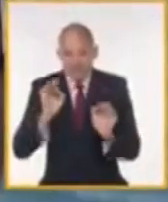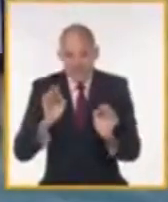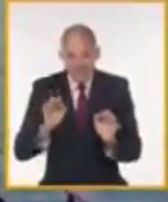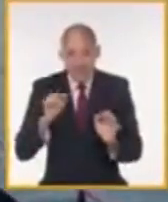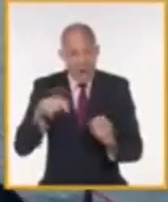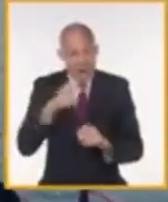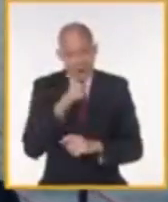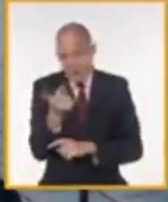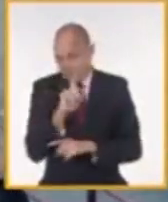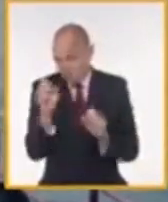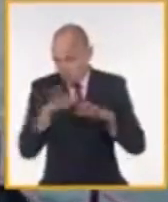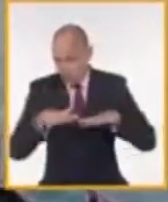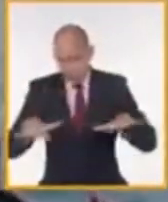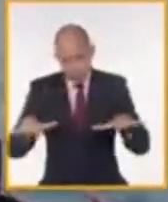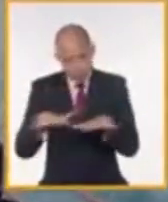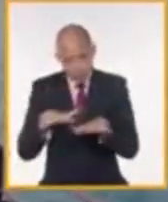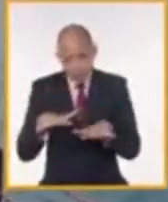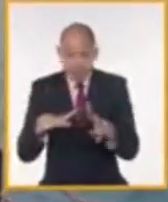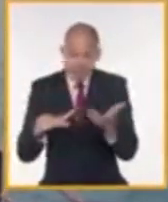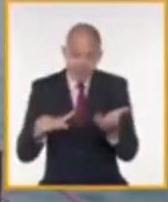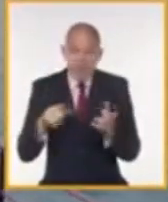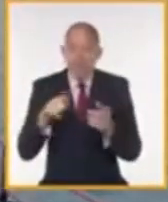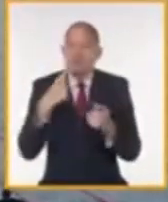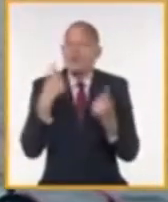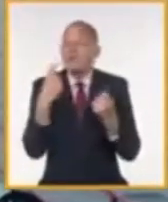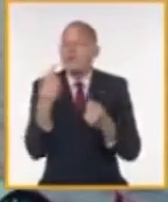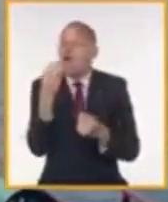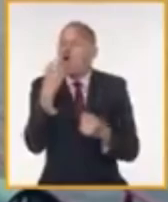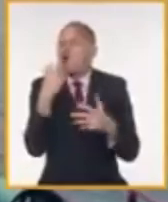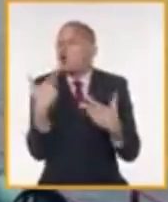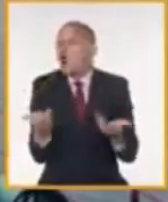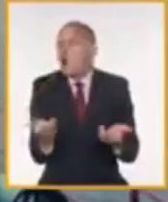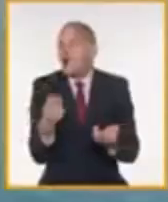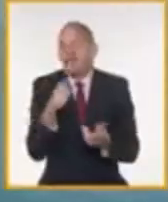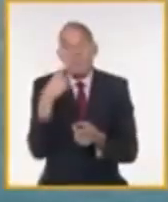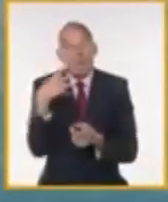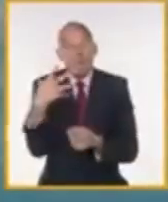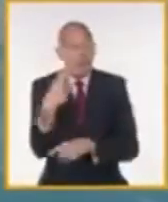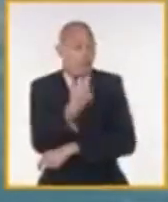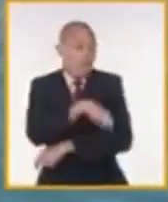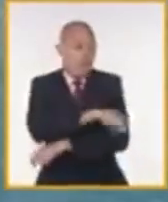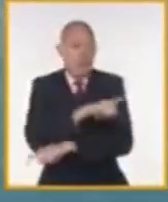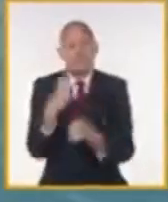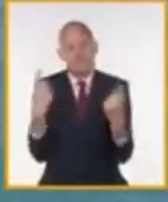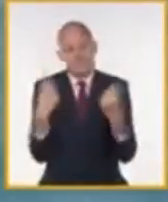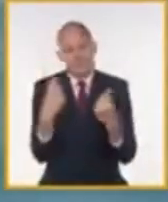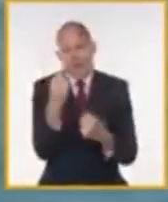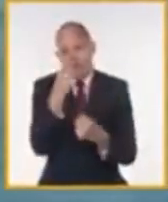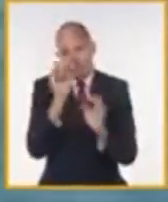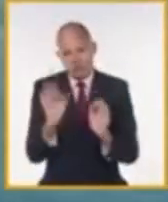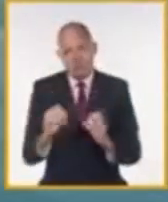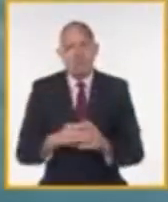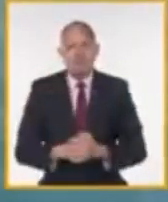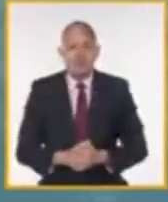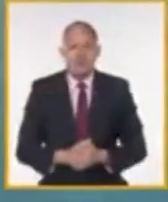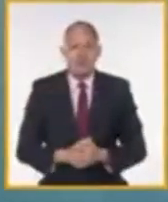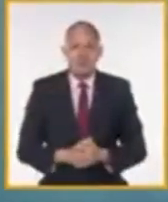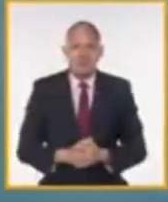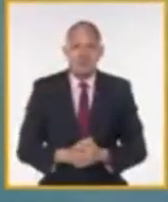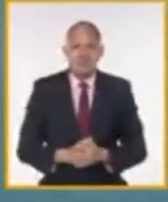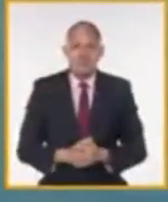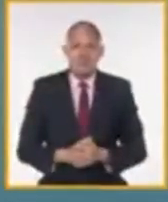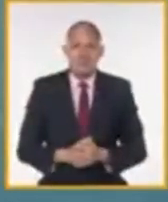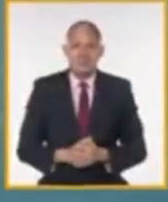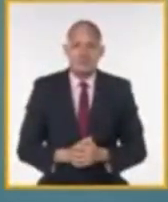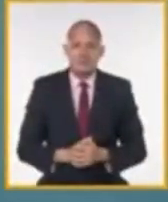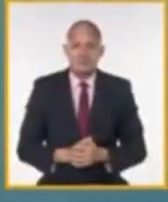bien difíciles, en producciones alimentarias tan demandadas en estos tiempos. El camarógrafo Eide de la Pera y